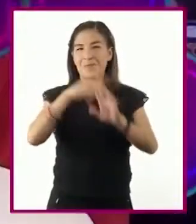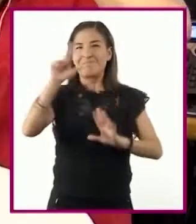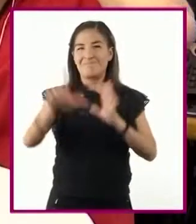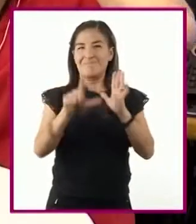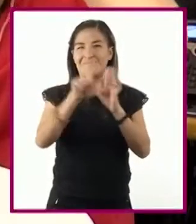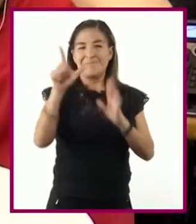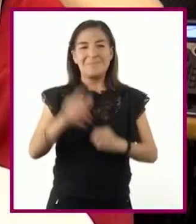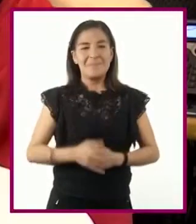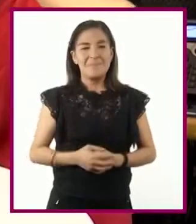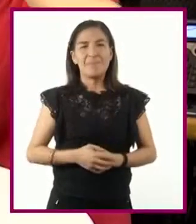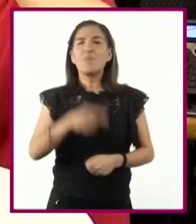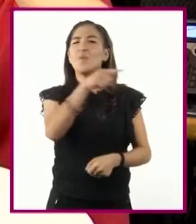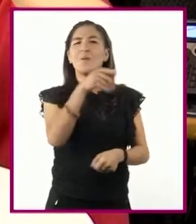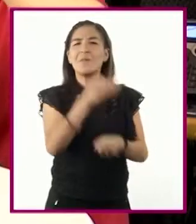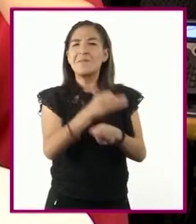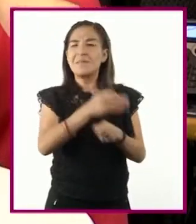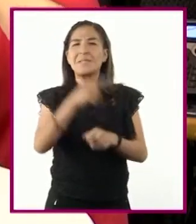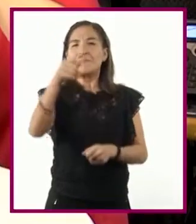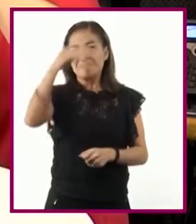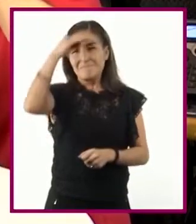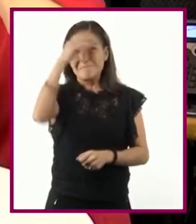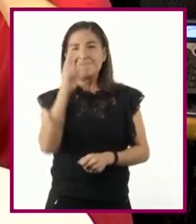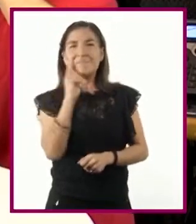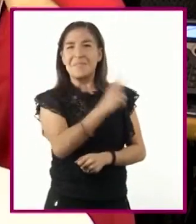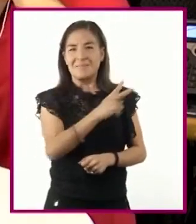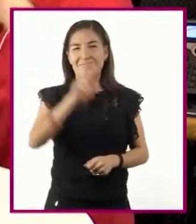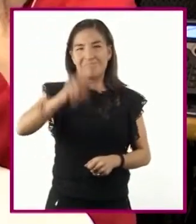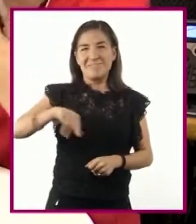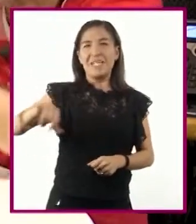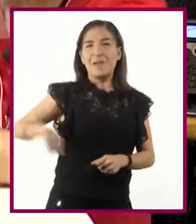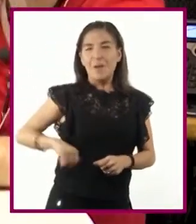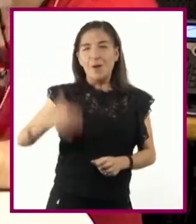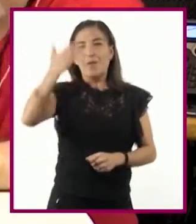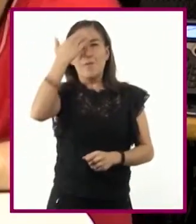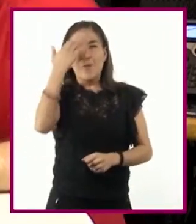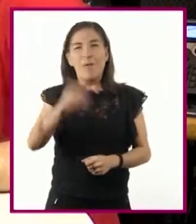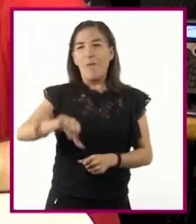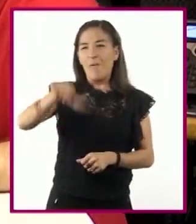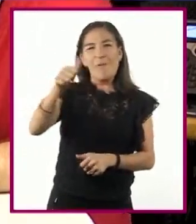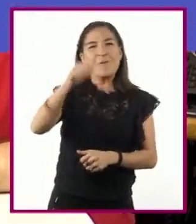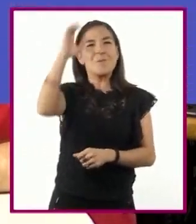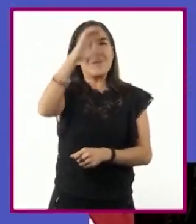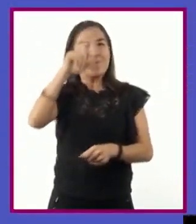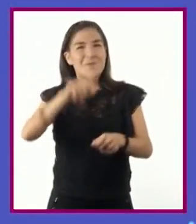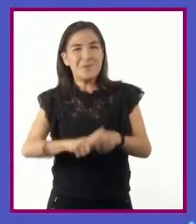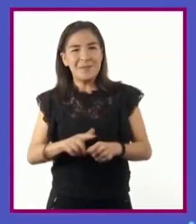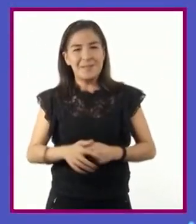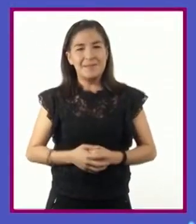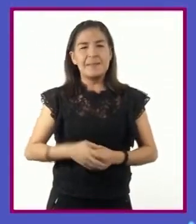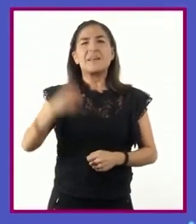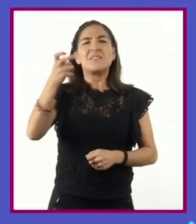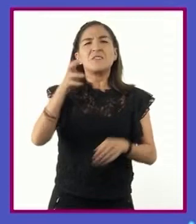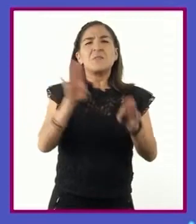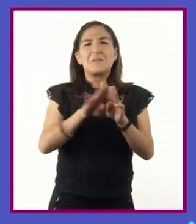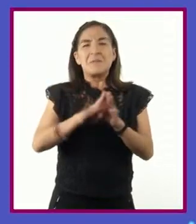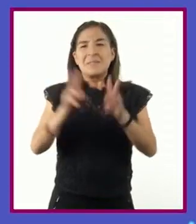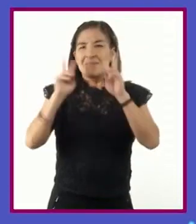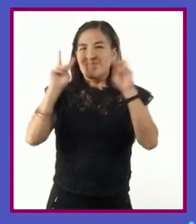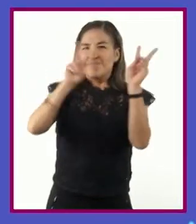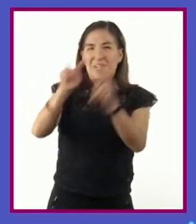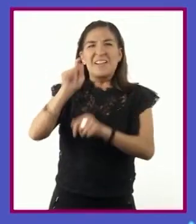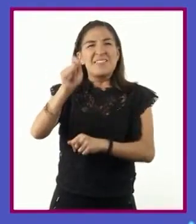¿Qué les parece? Muy interesante es conocer otras culturas. Nuestra visión del mundo